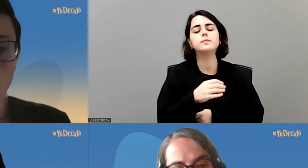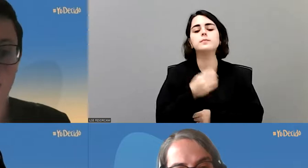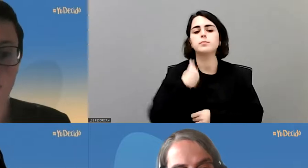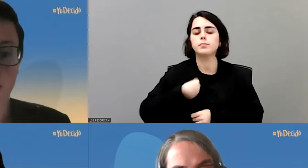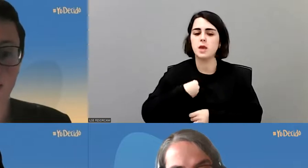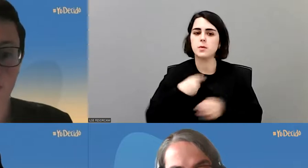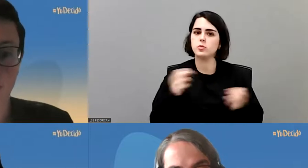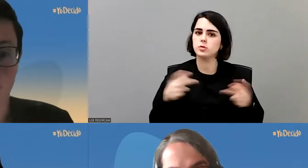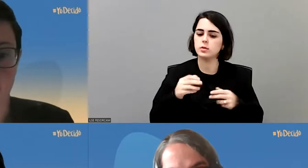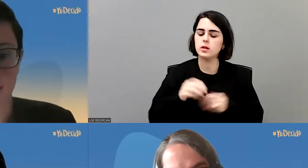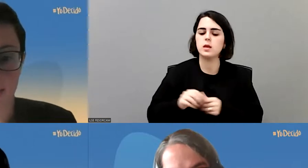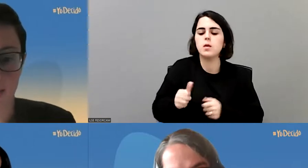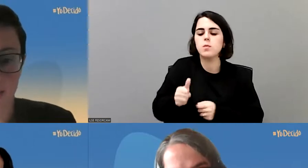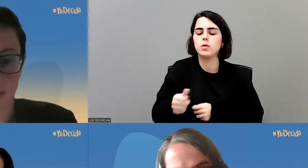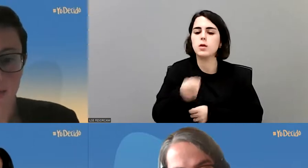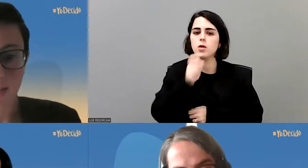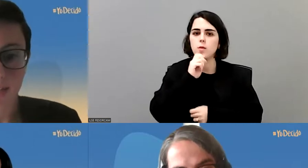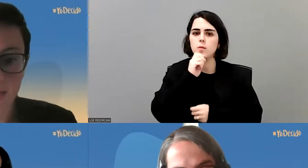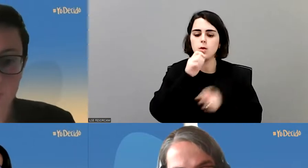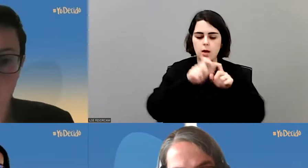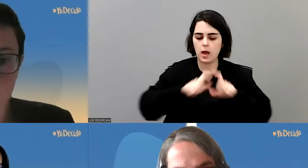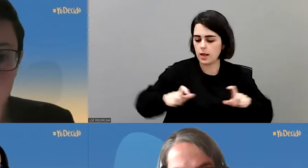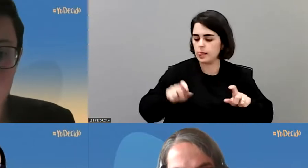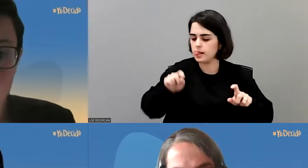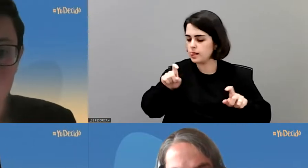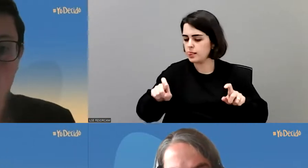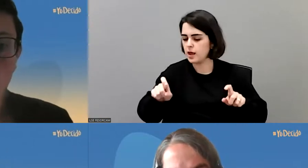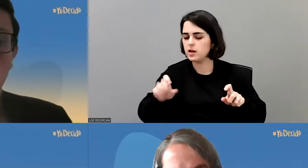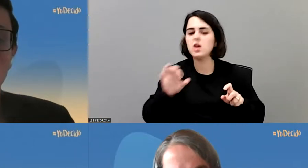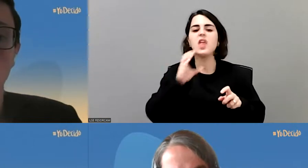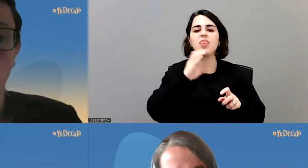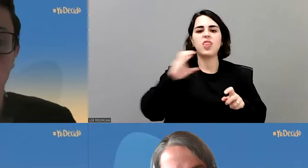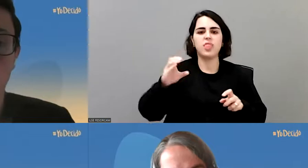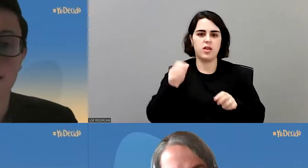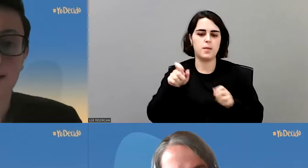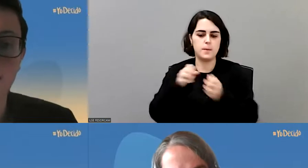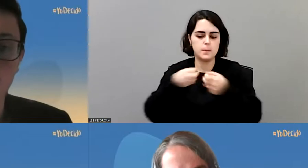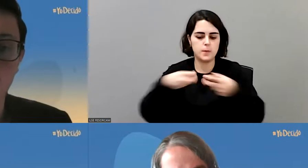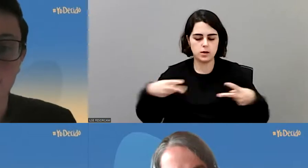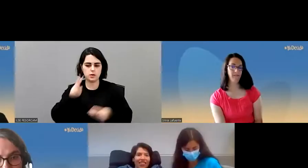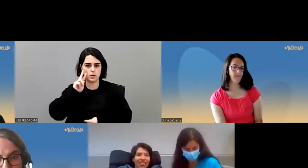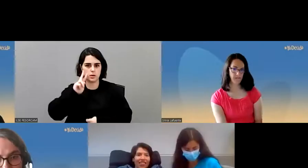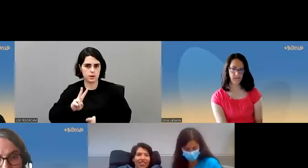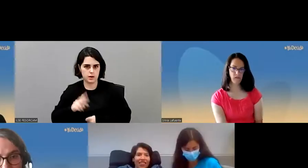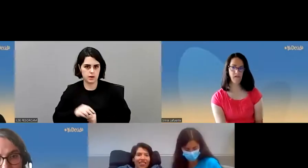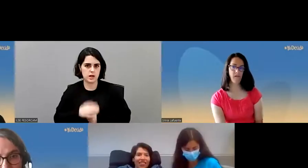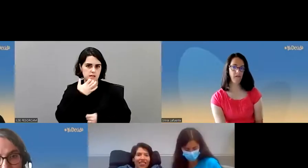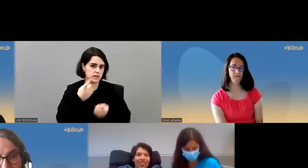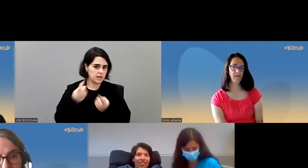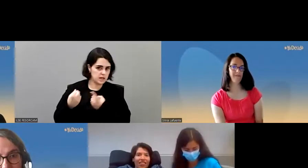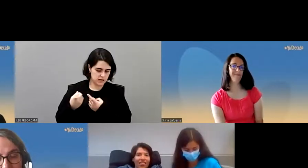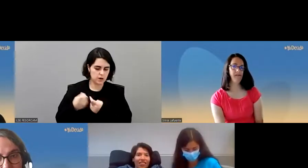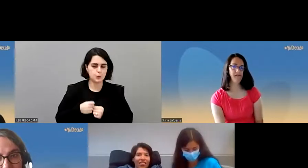el subtitulado en la parte inferior de la pantalla. En subtítulos, mostrar subtítulos, ¿vale? Si queréis, si lo necesitáis